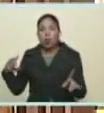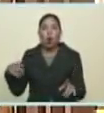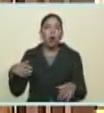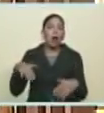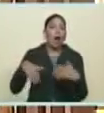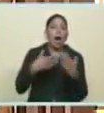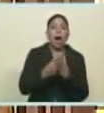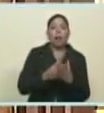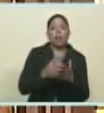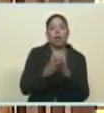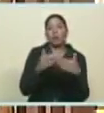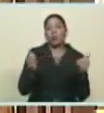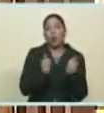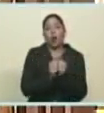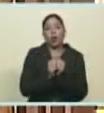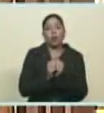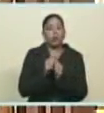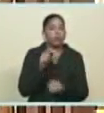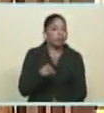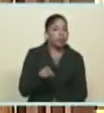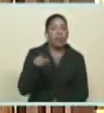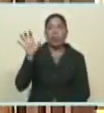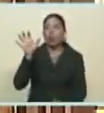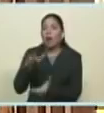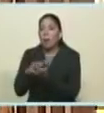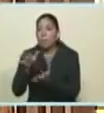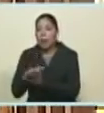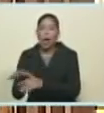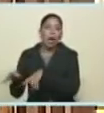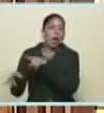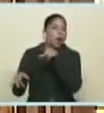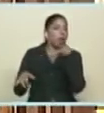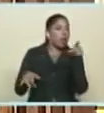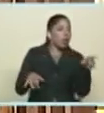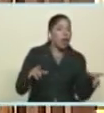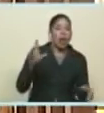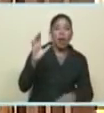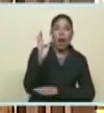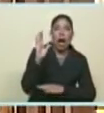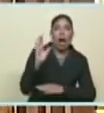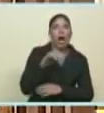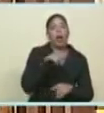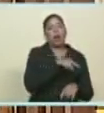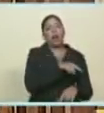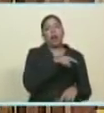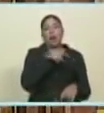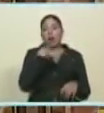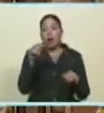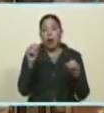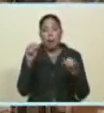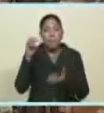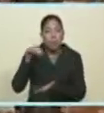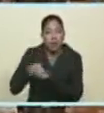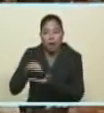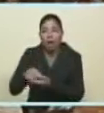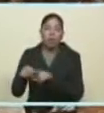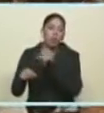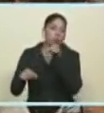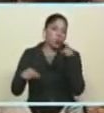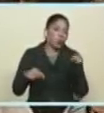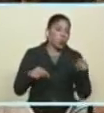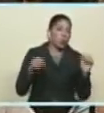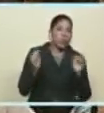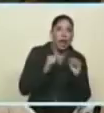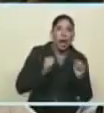Anzoátegui, desde Nueva Esparta hasta Lara, desde Miranda hasta el Táchira, desde